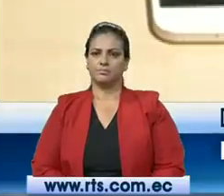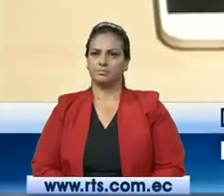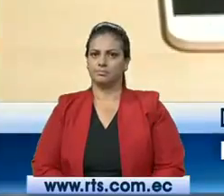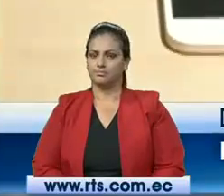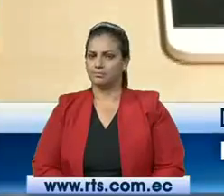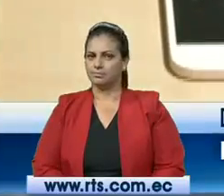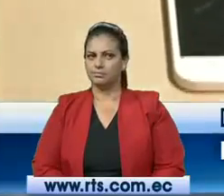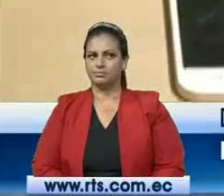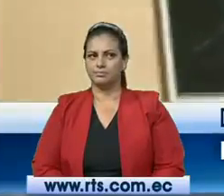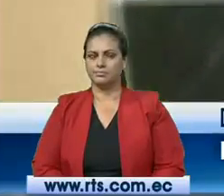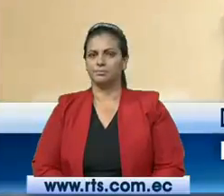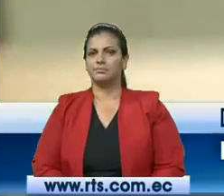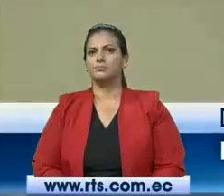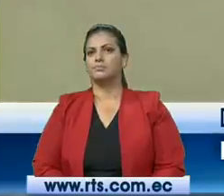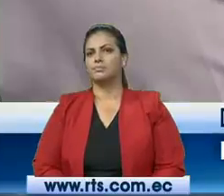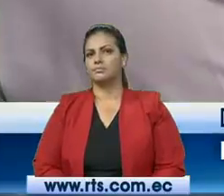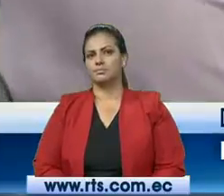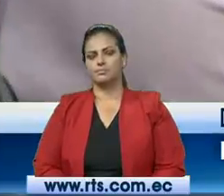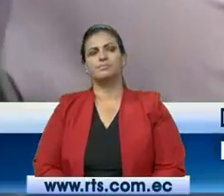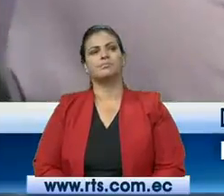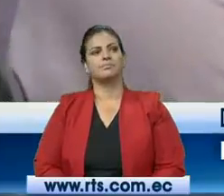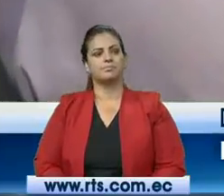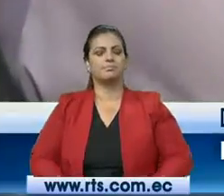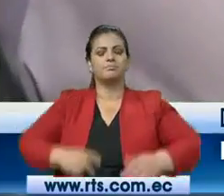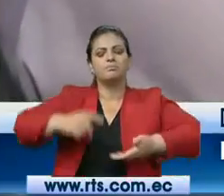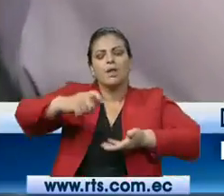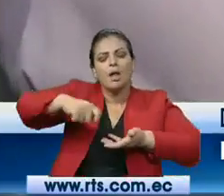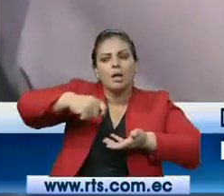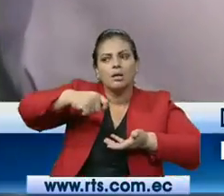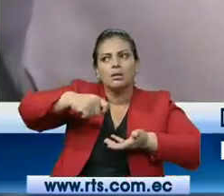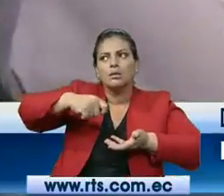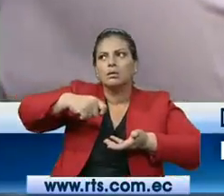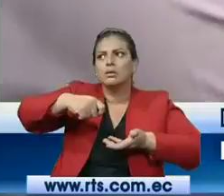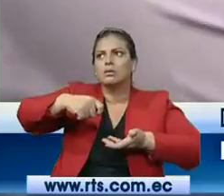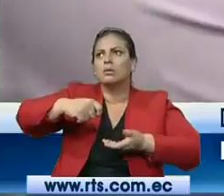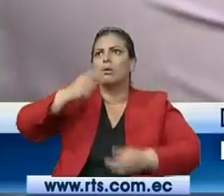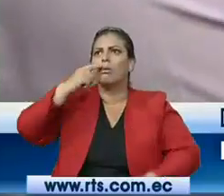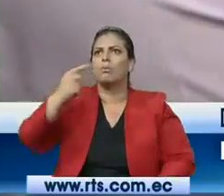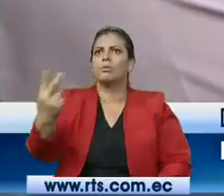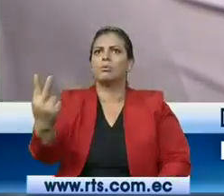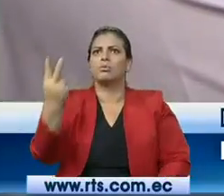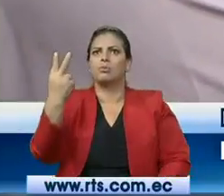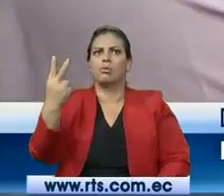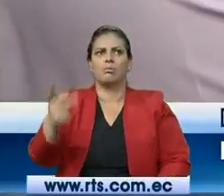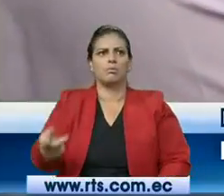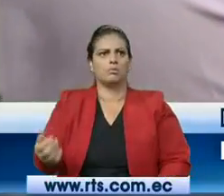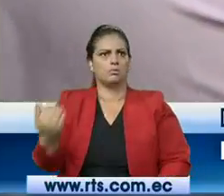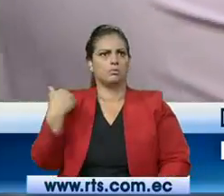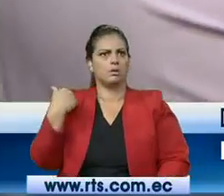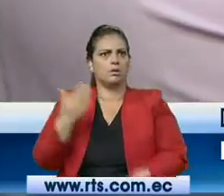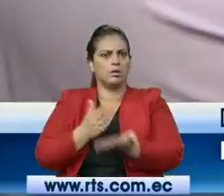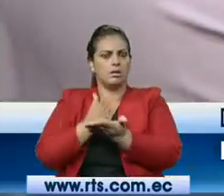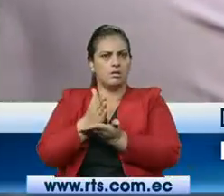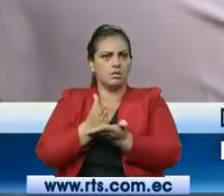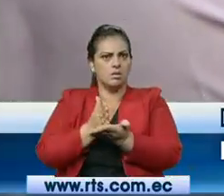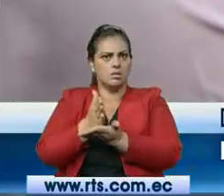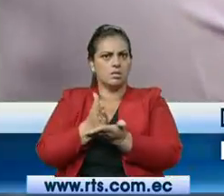que nosotros ya nos íbamos a empezar a servir, entran dos tipos, uno con cuchillo